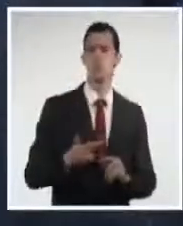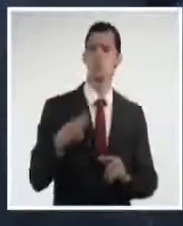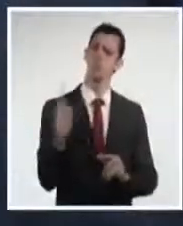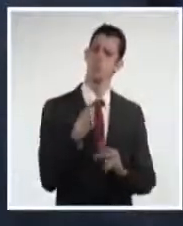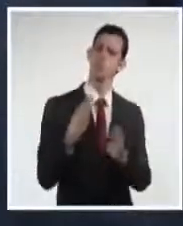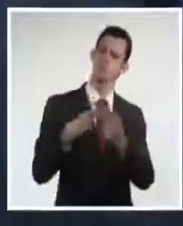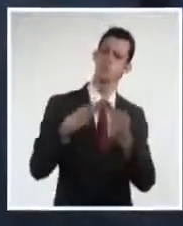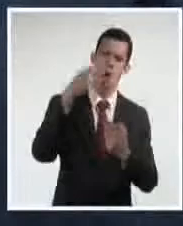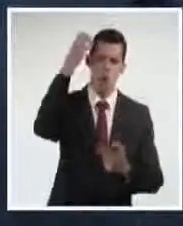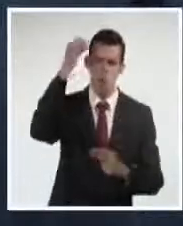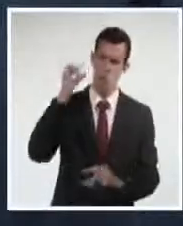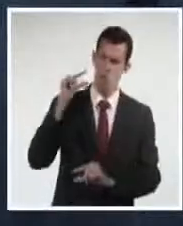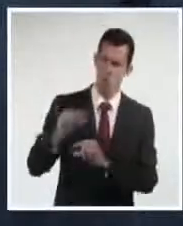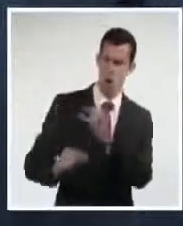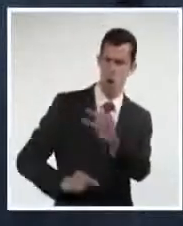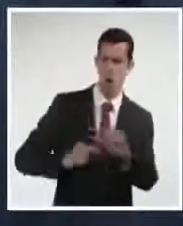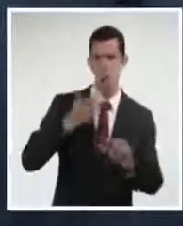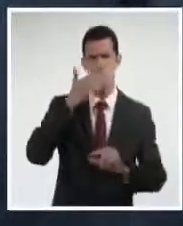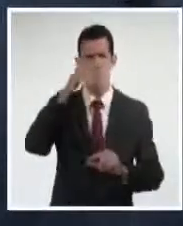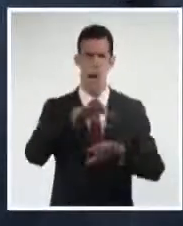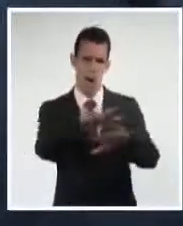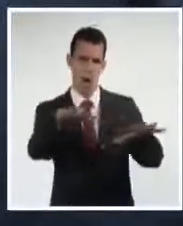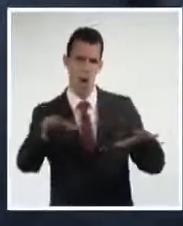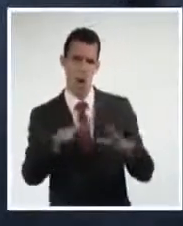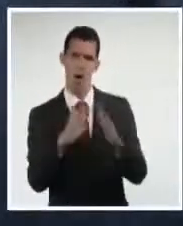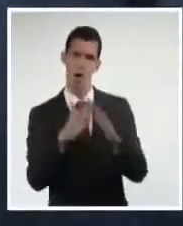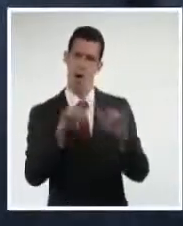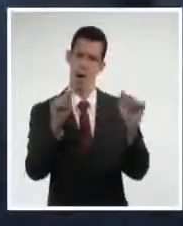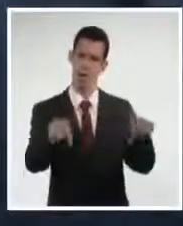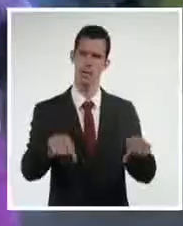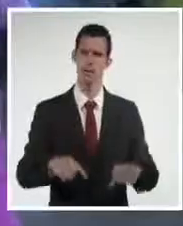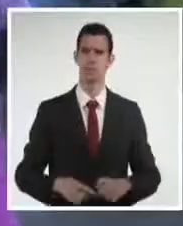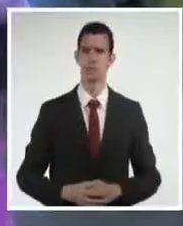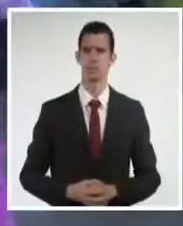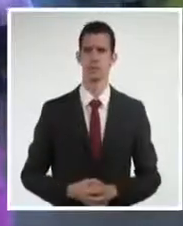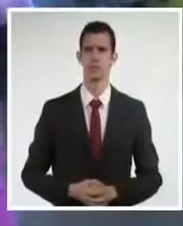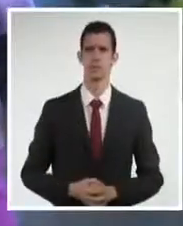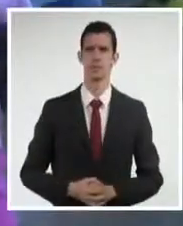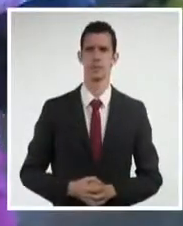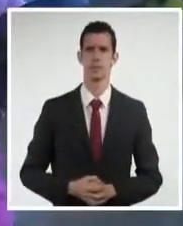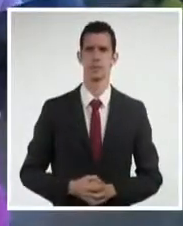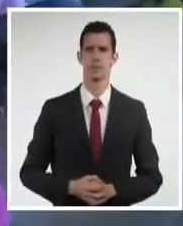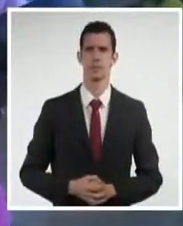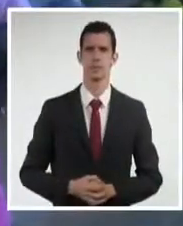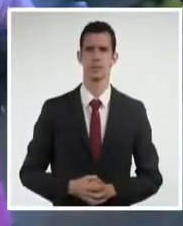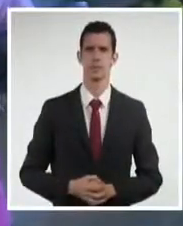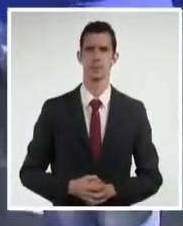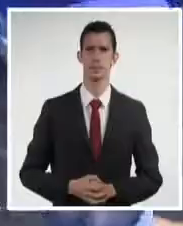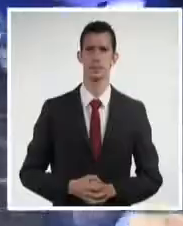para de forma paulatina mejorar las condiciones de los inmuebles pendientes. Desde